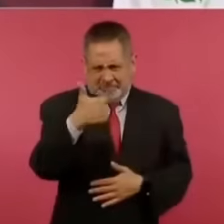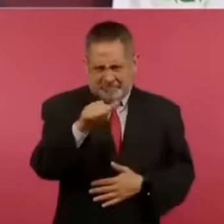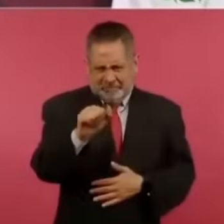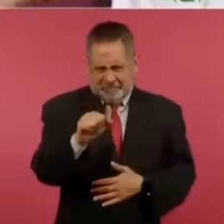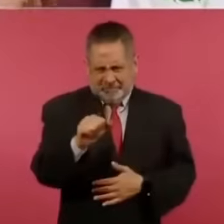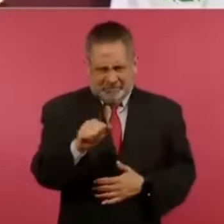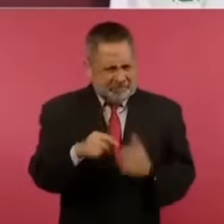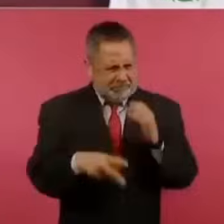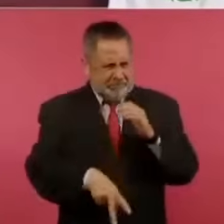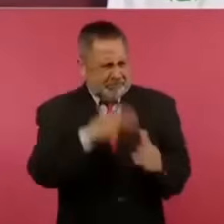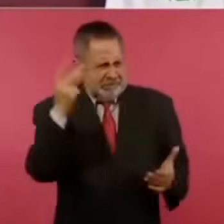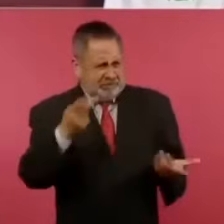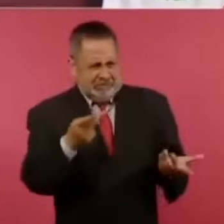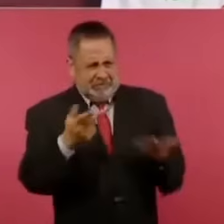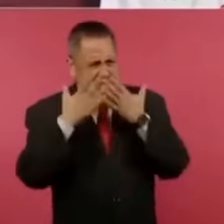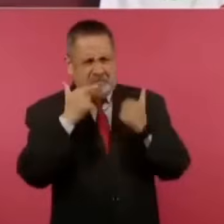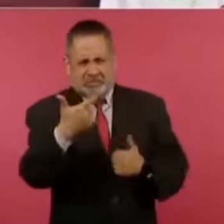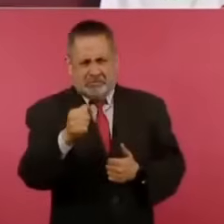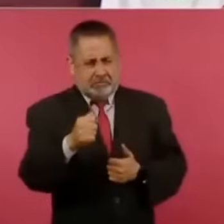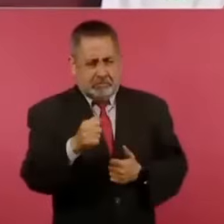no tiene gas,